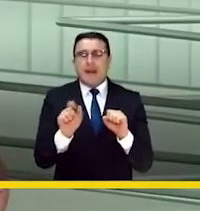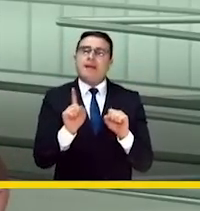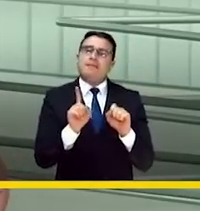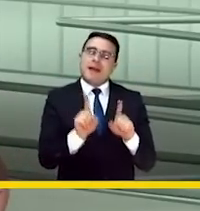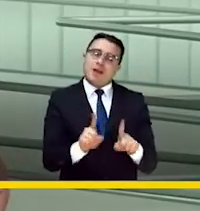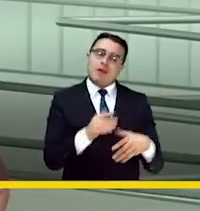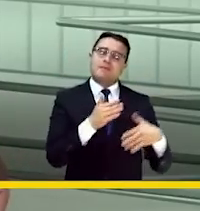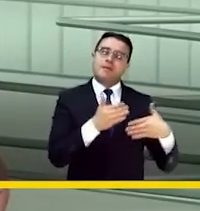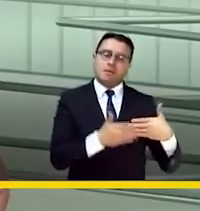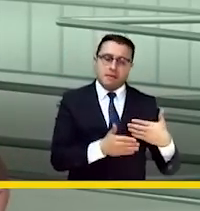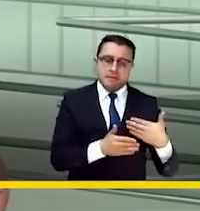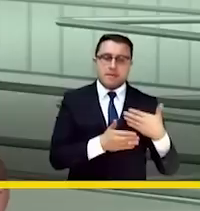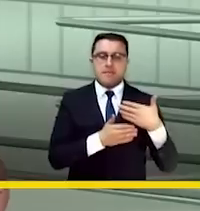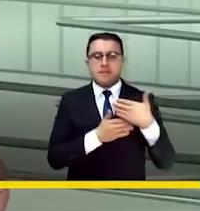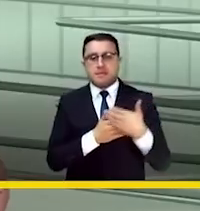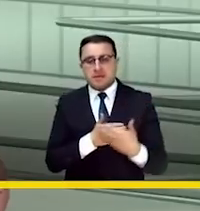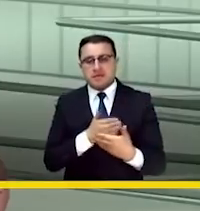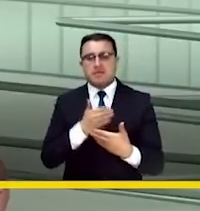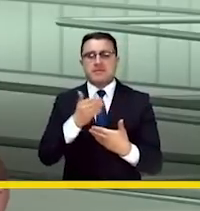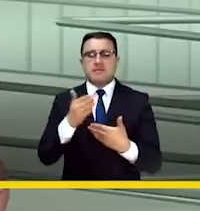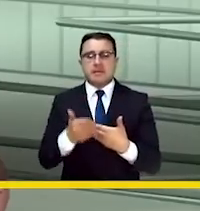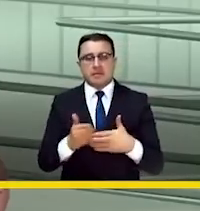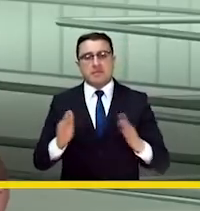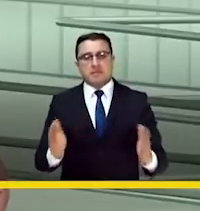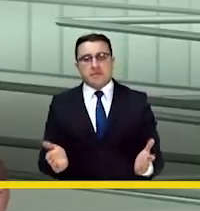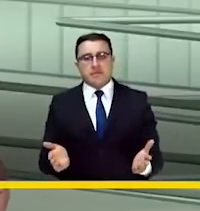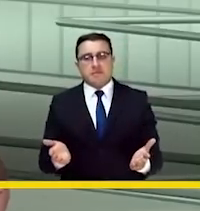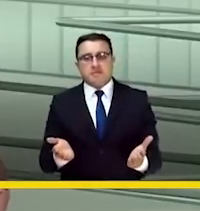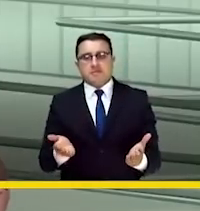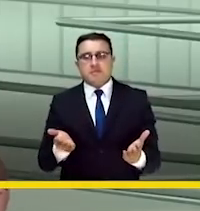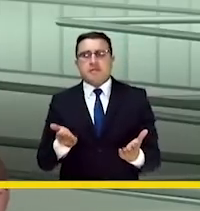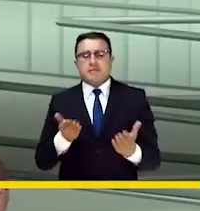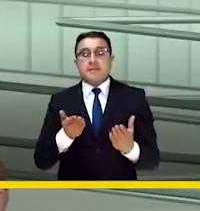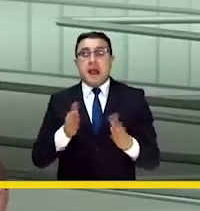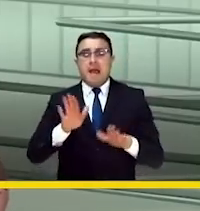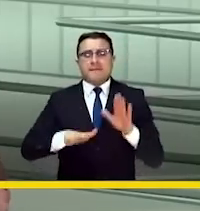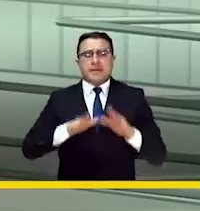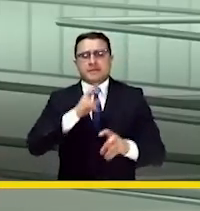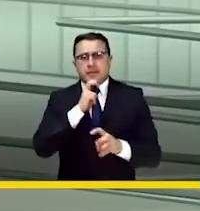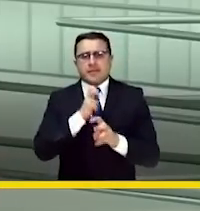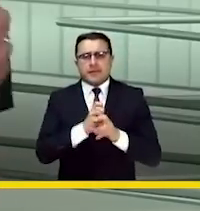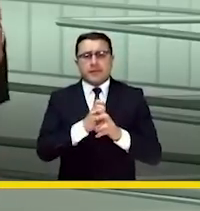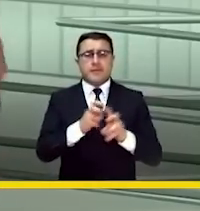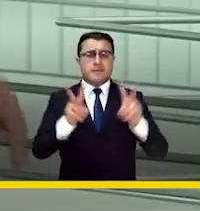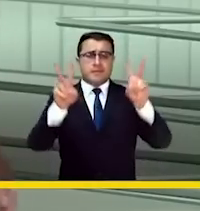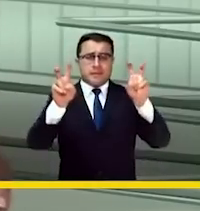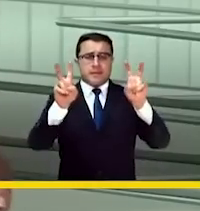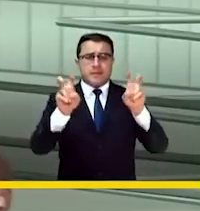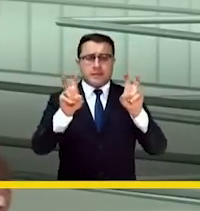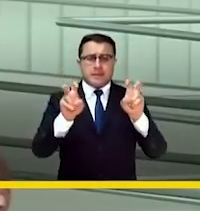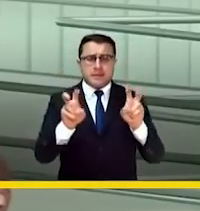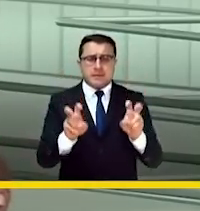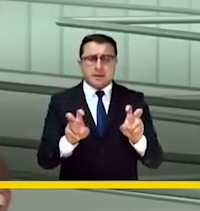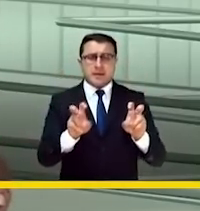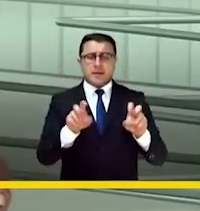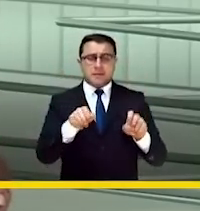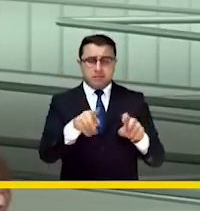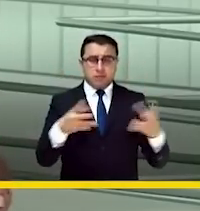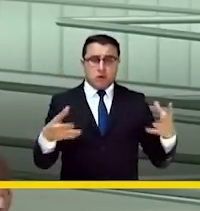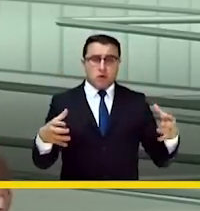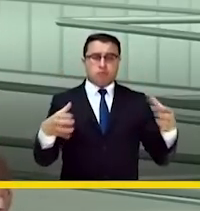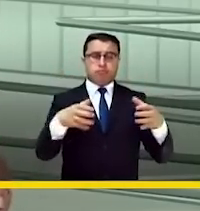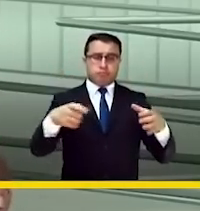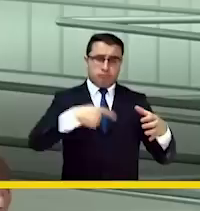va avanzando, que se va volviendo más complejo, que va acogiendo los temas que tienen que ver con que una